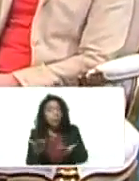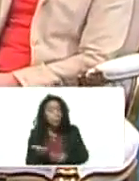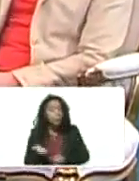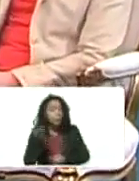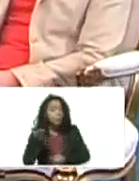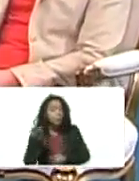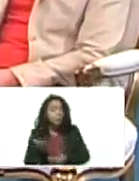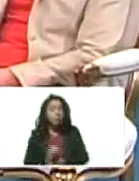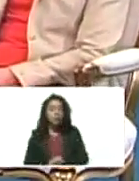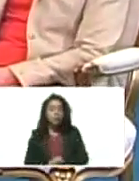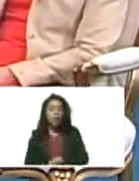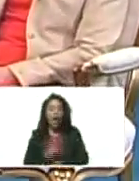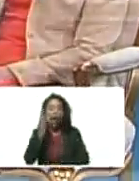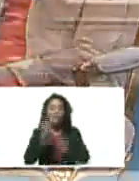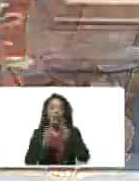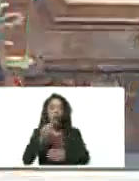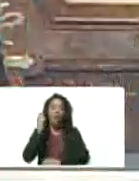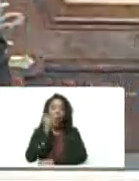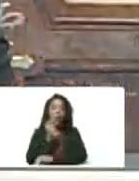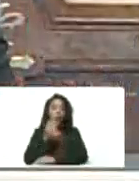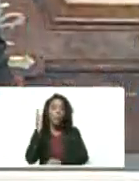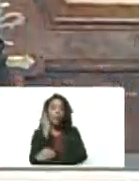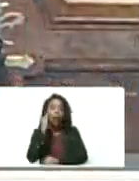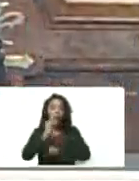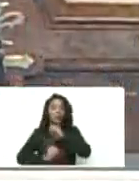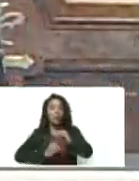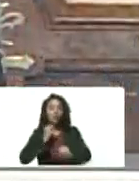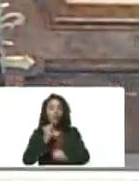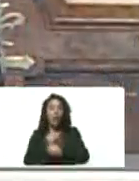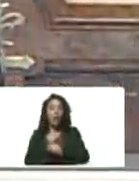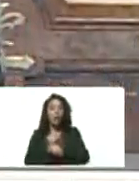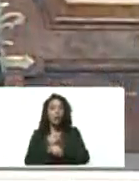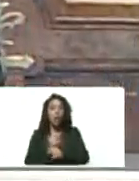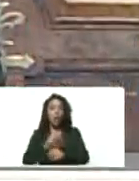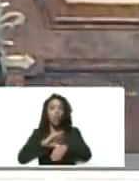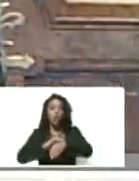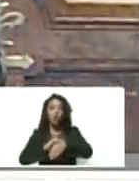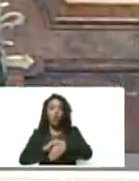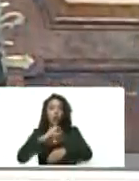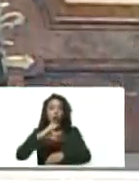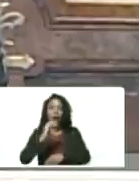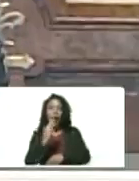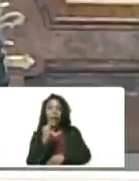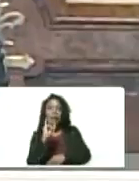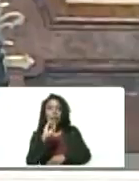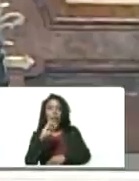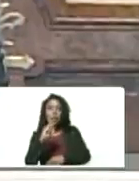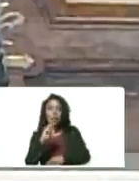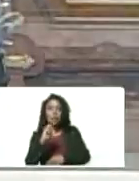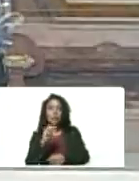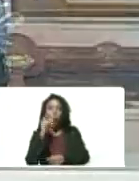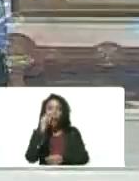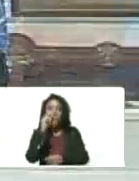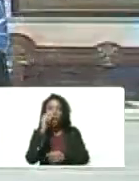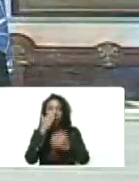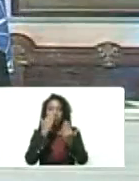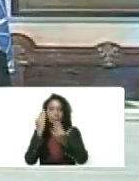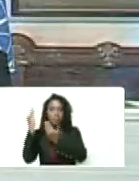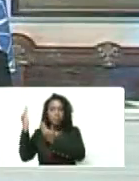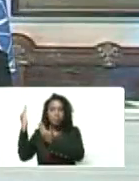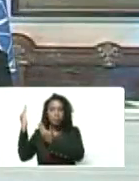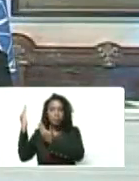al fiscal de la corte penal internacional doctor karim asad a matt